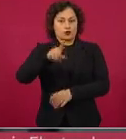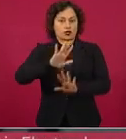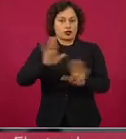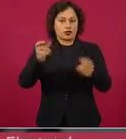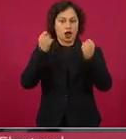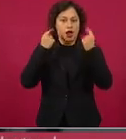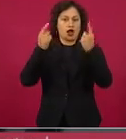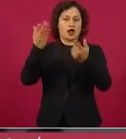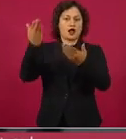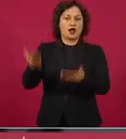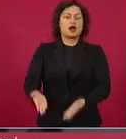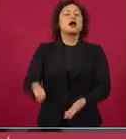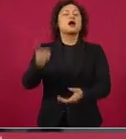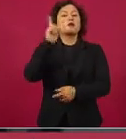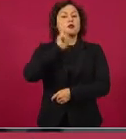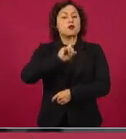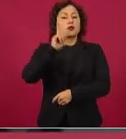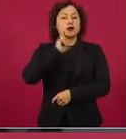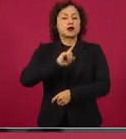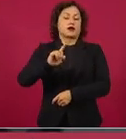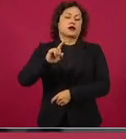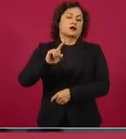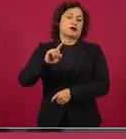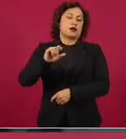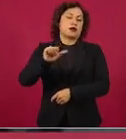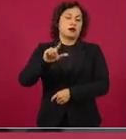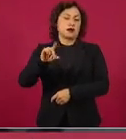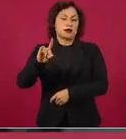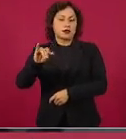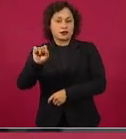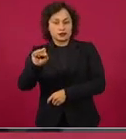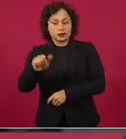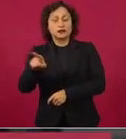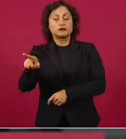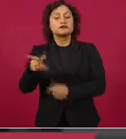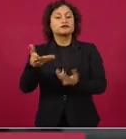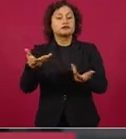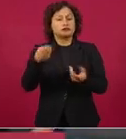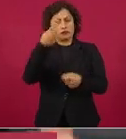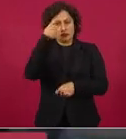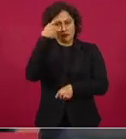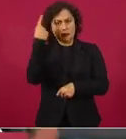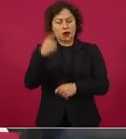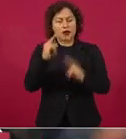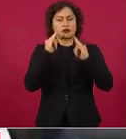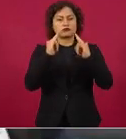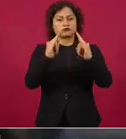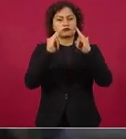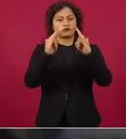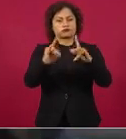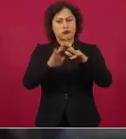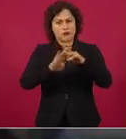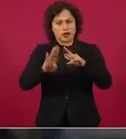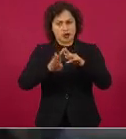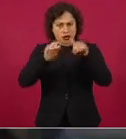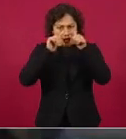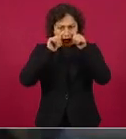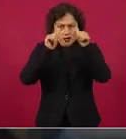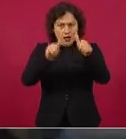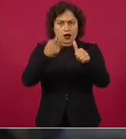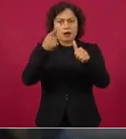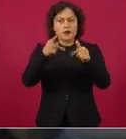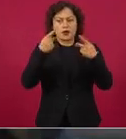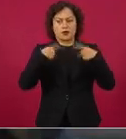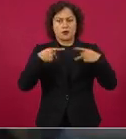Montserrat Caballero, para incluso recientemente desmantelar el campamento migrante, pero tratar de buscar ubicación